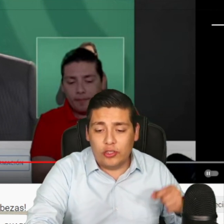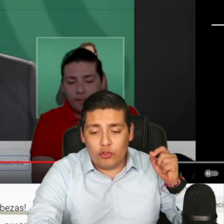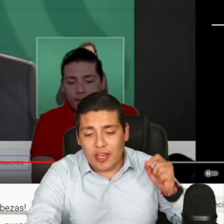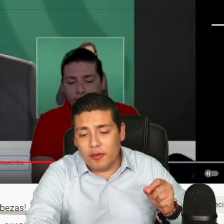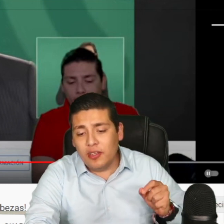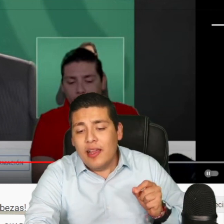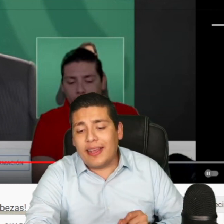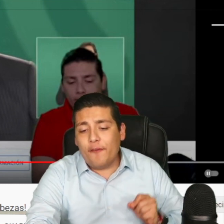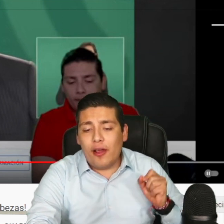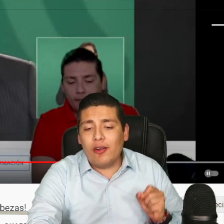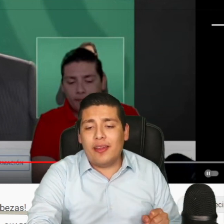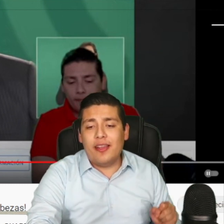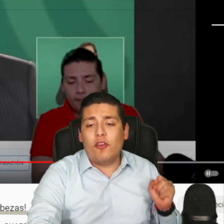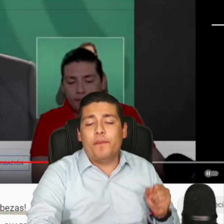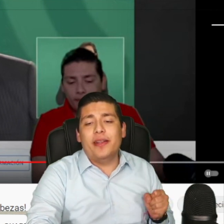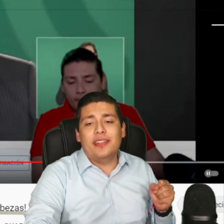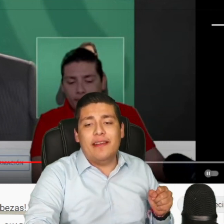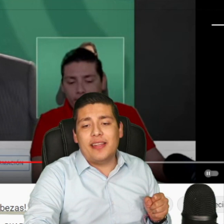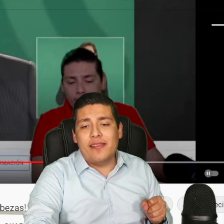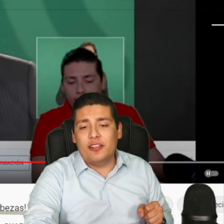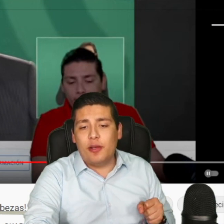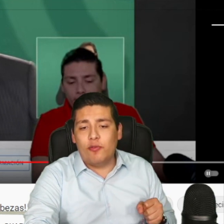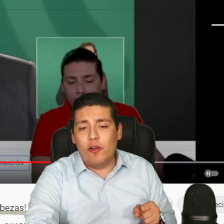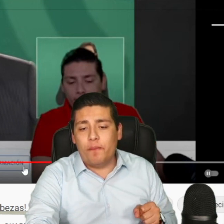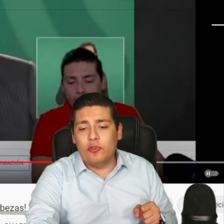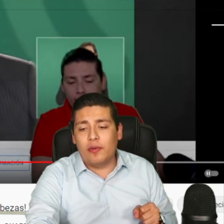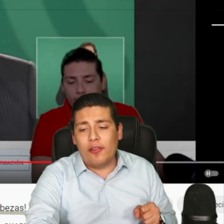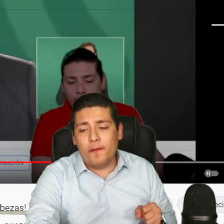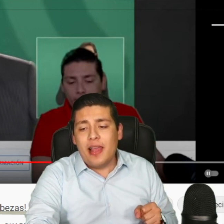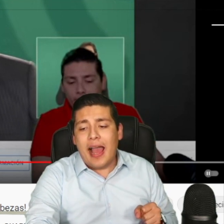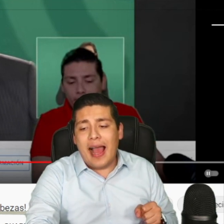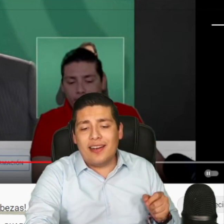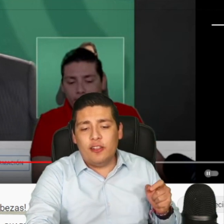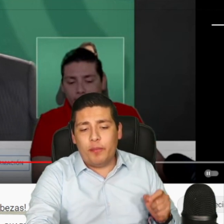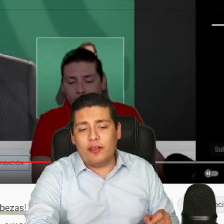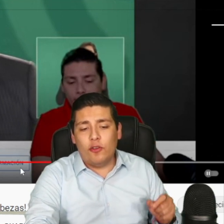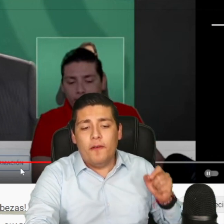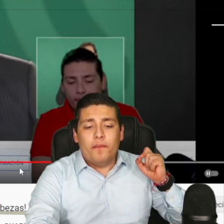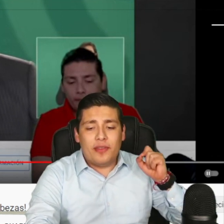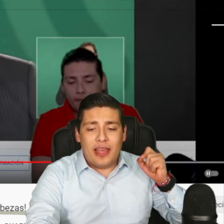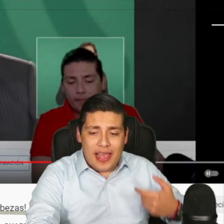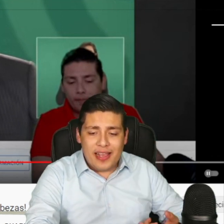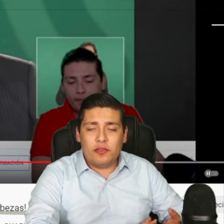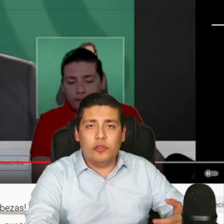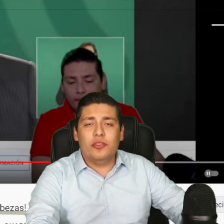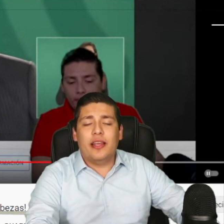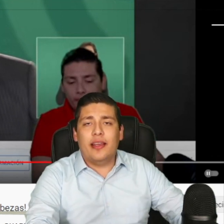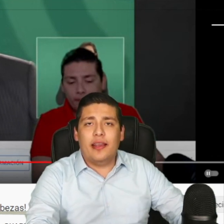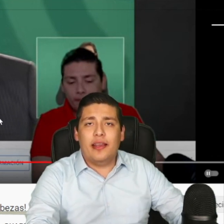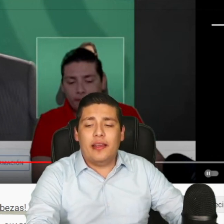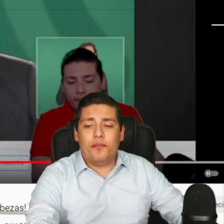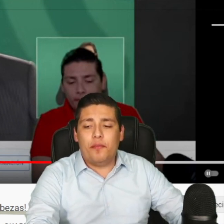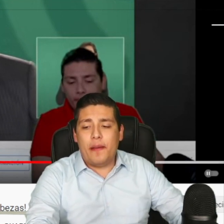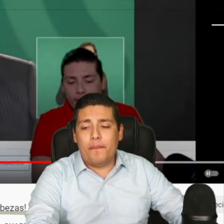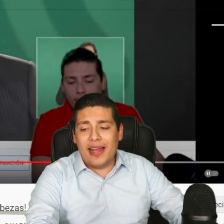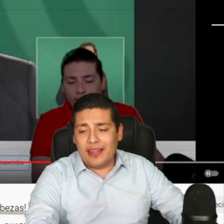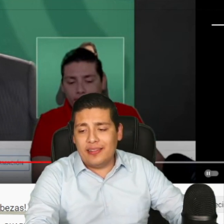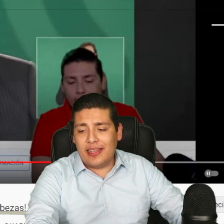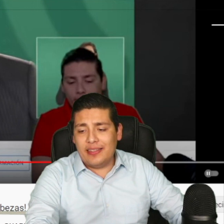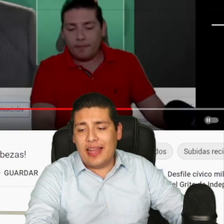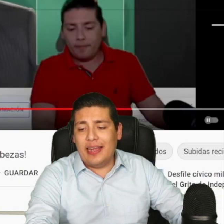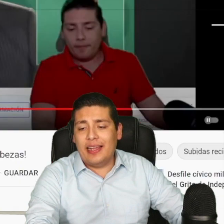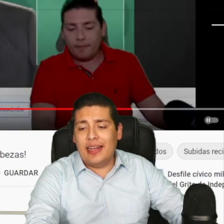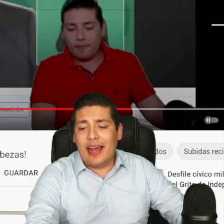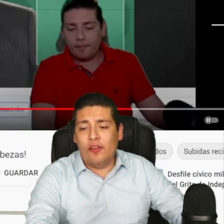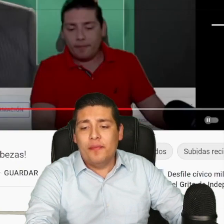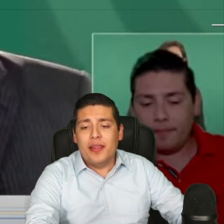nosotros. Escuchemos qué fue lo que dijo el presidente Andrés Manuel López Obrador al respecto de estos embates que